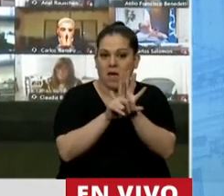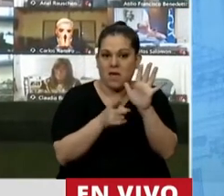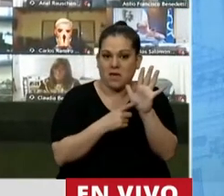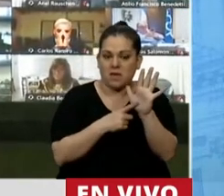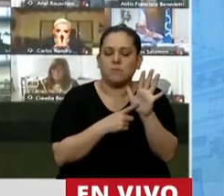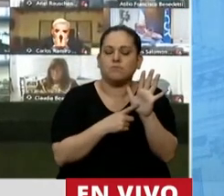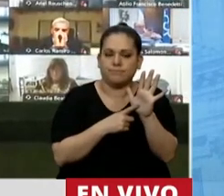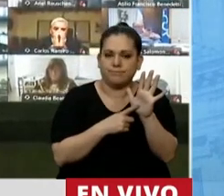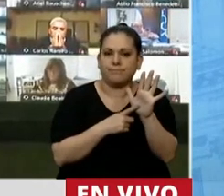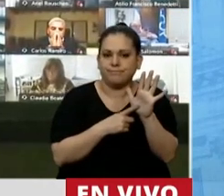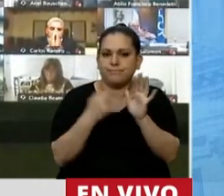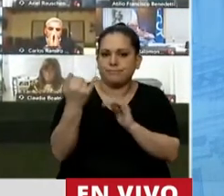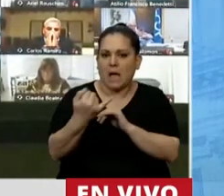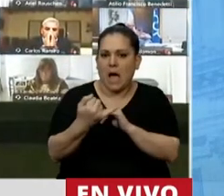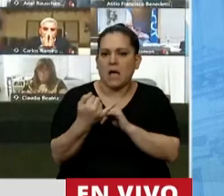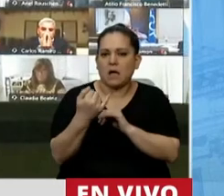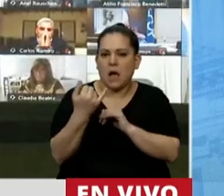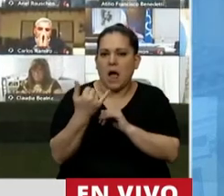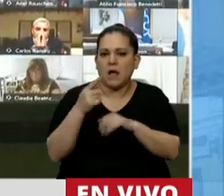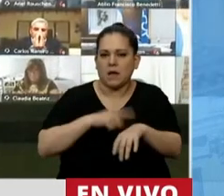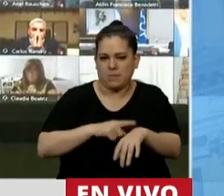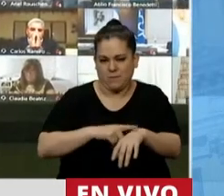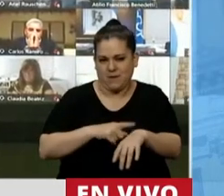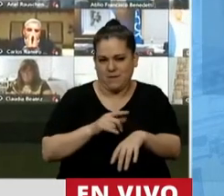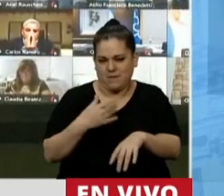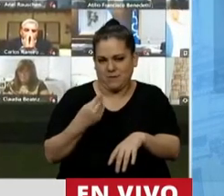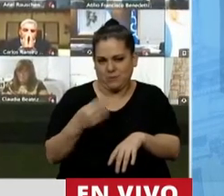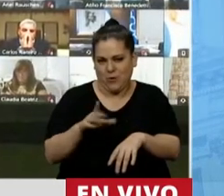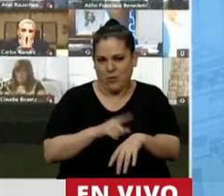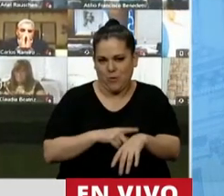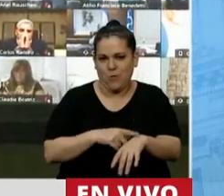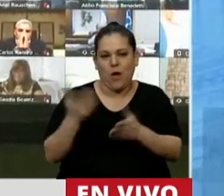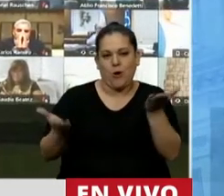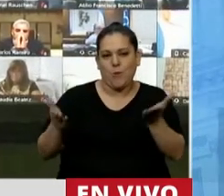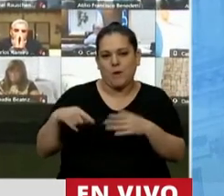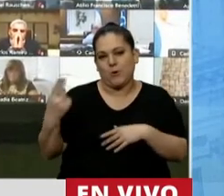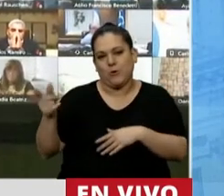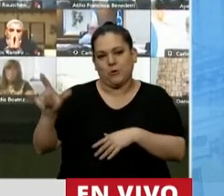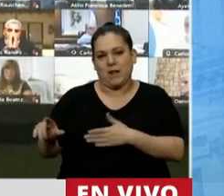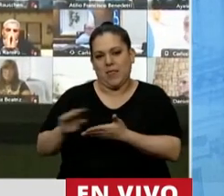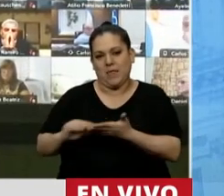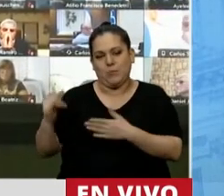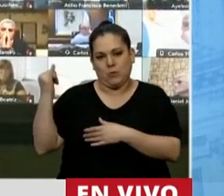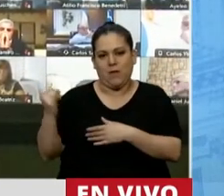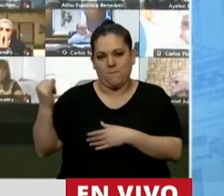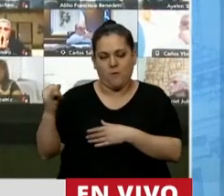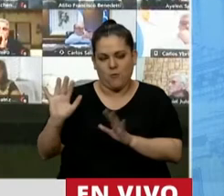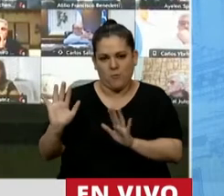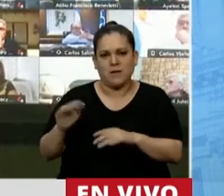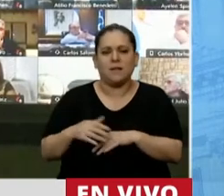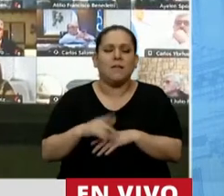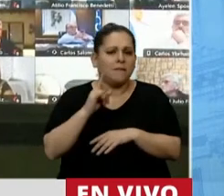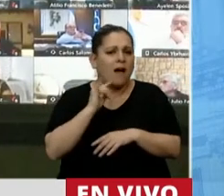esta ley tiene una, me quedan algunos minutos en comparación con la miembro informante del oficialismo. Quédese